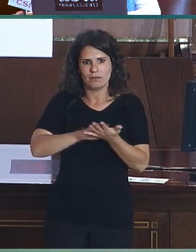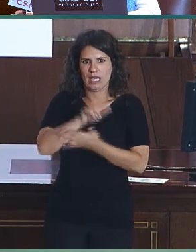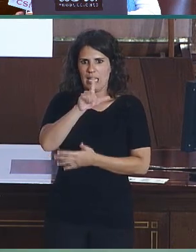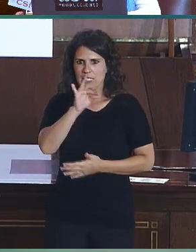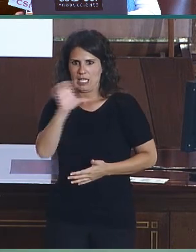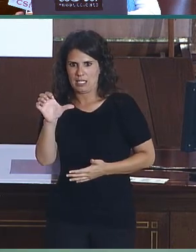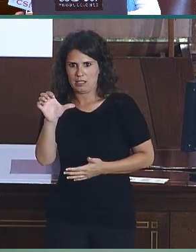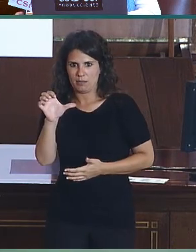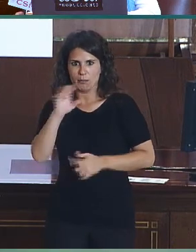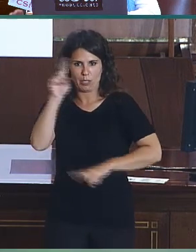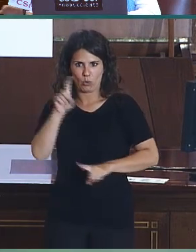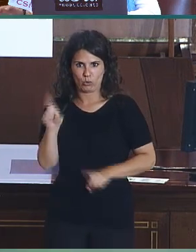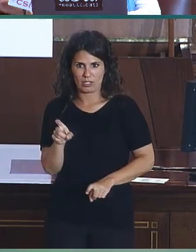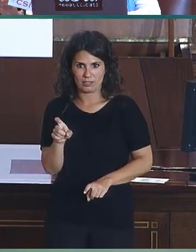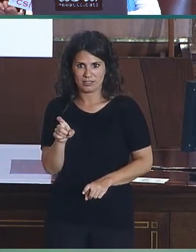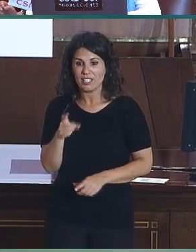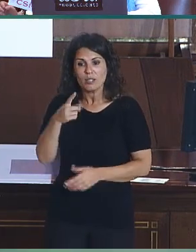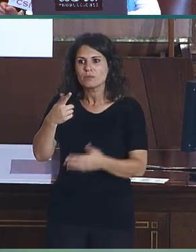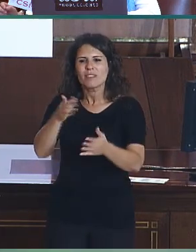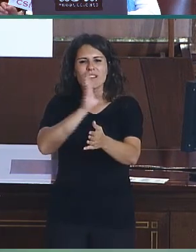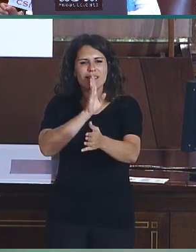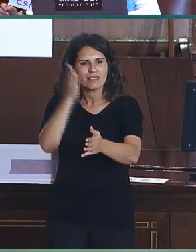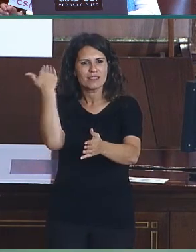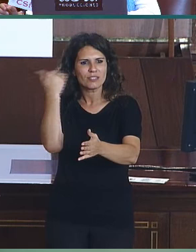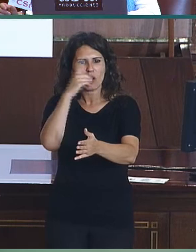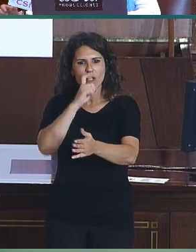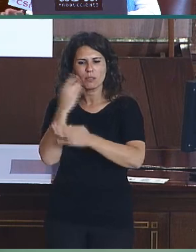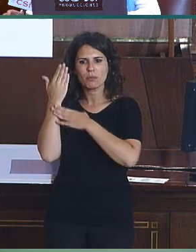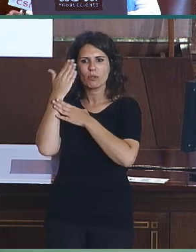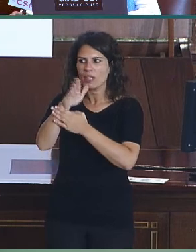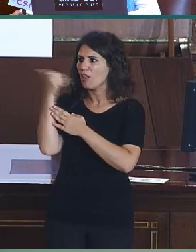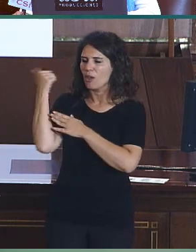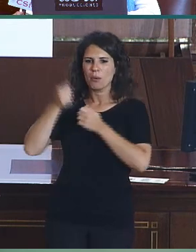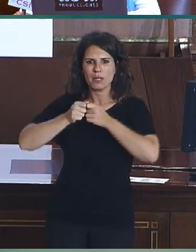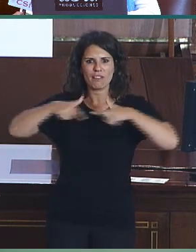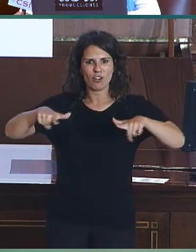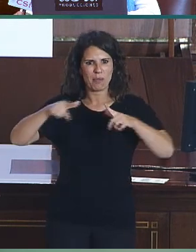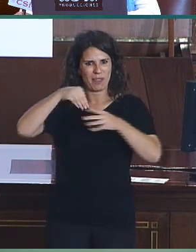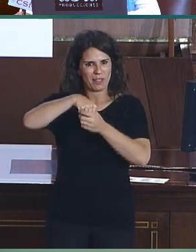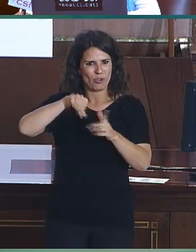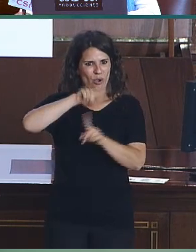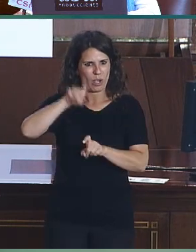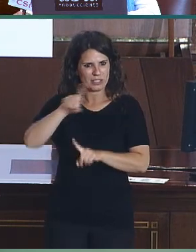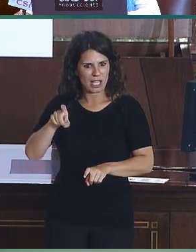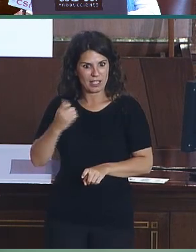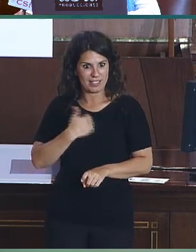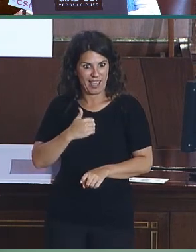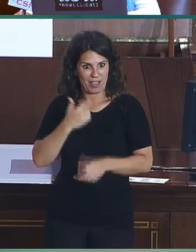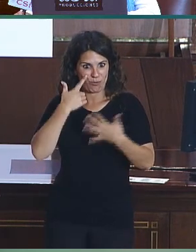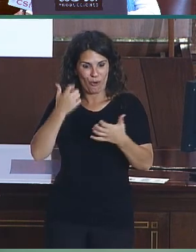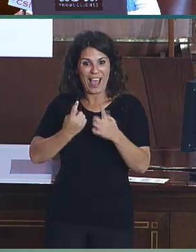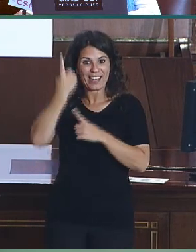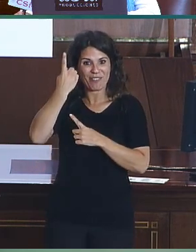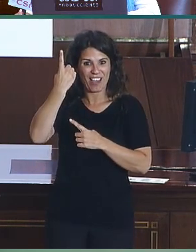fijasteis, cuando os mostré la plataforma con la encuesta, ya se veía en la